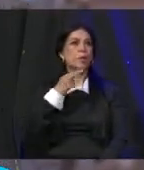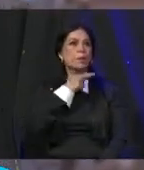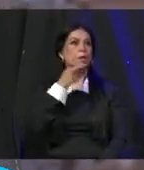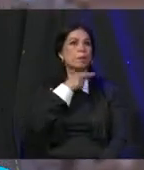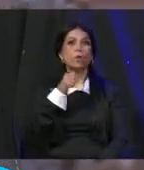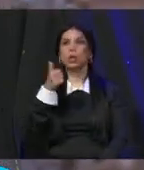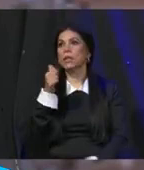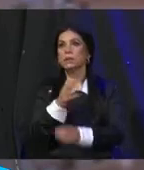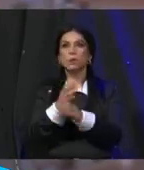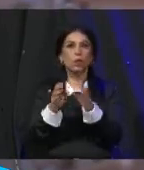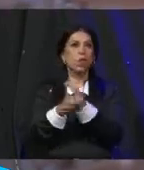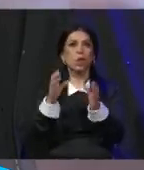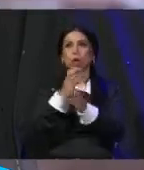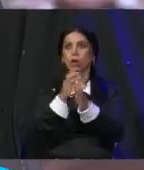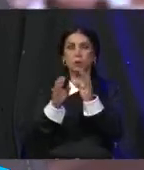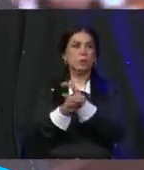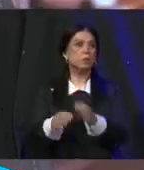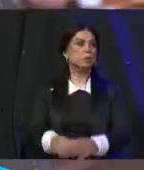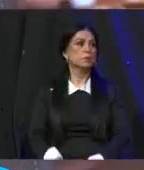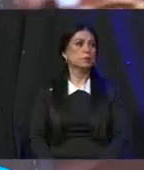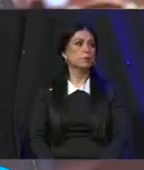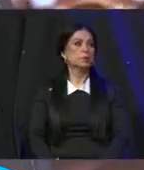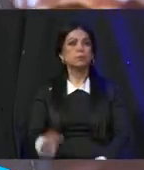canción y qué voy a hacer en el show y ahora vamos a